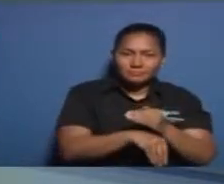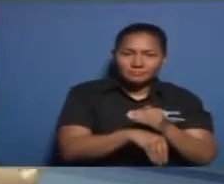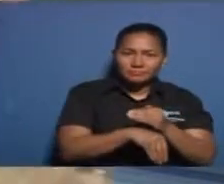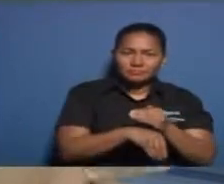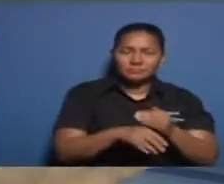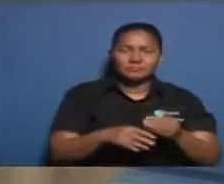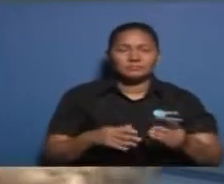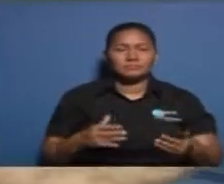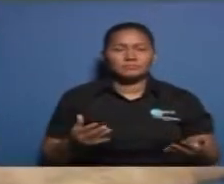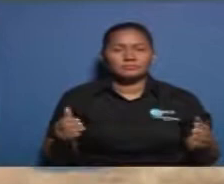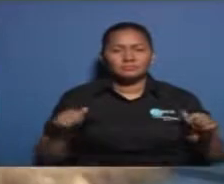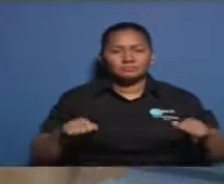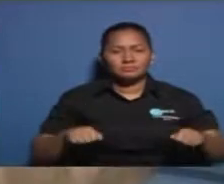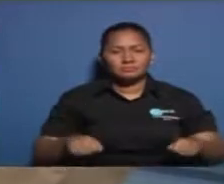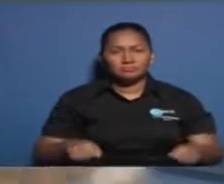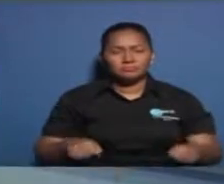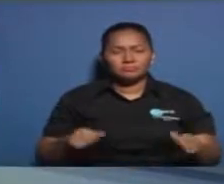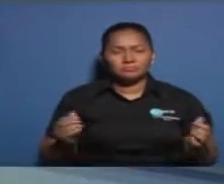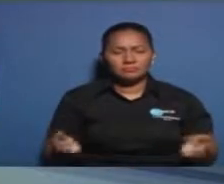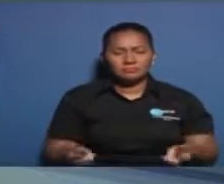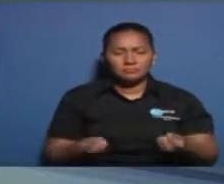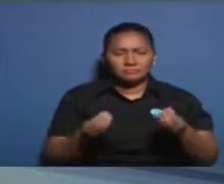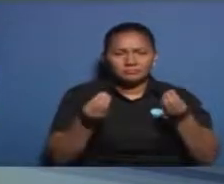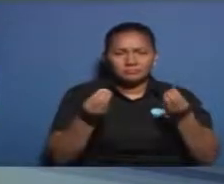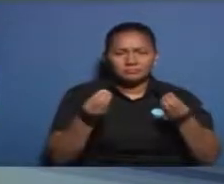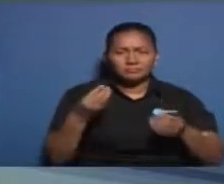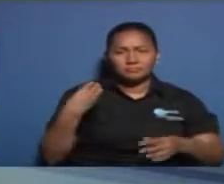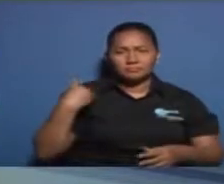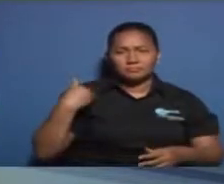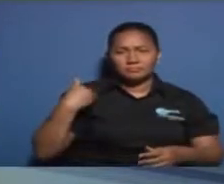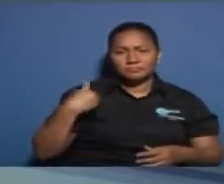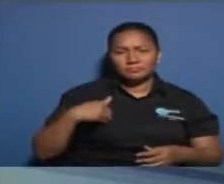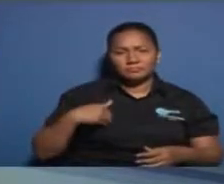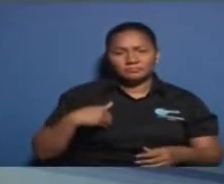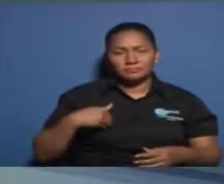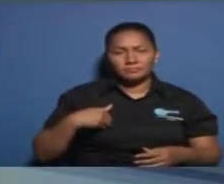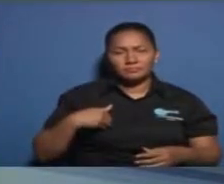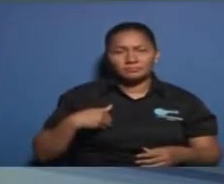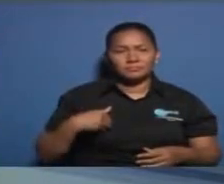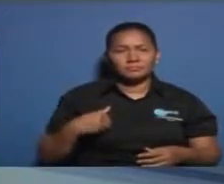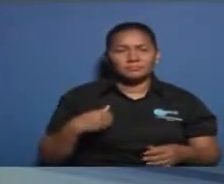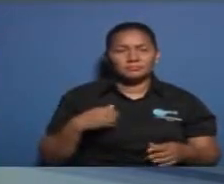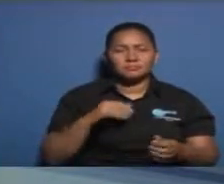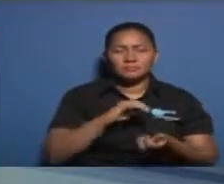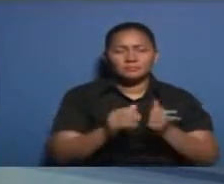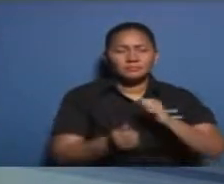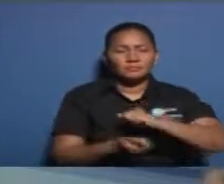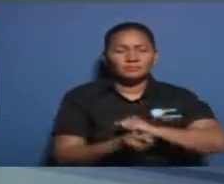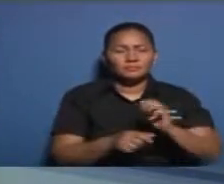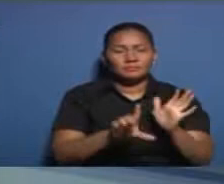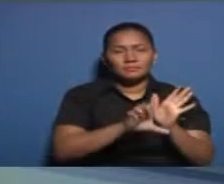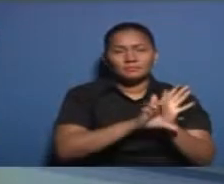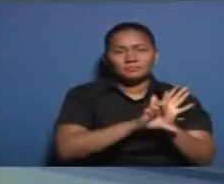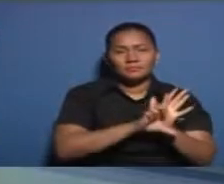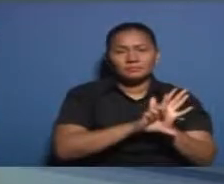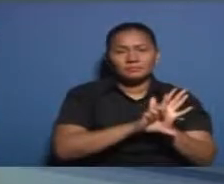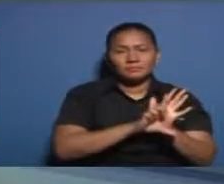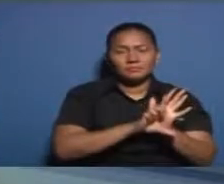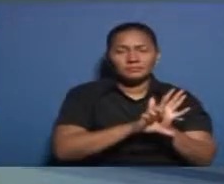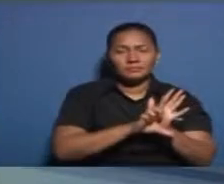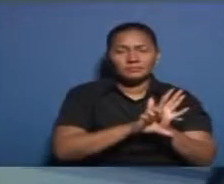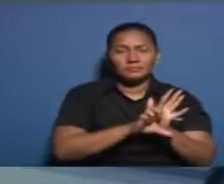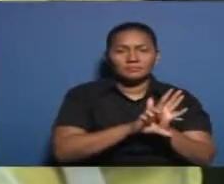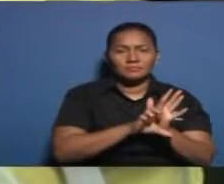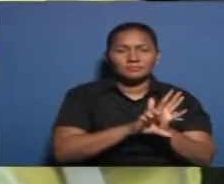masculino y eso no se transforma con una ley ni con un decreto es un imaginario social instalado en nuestras mentes